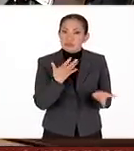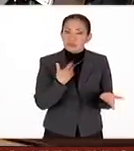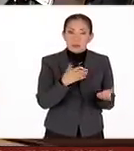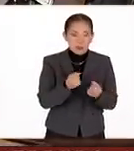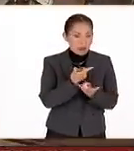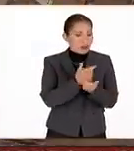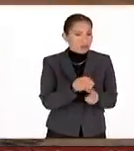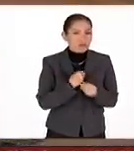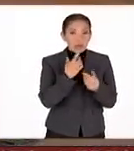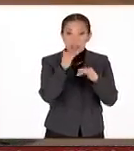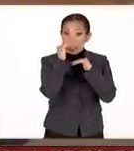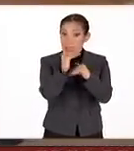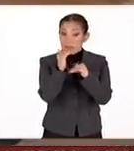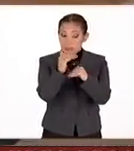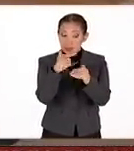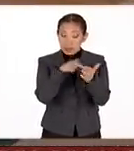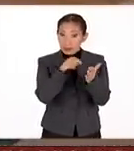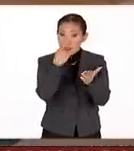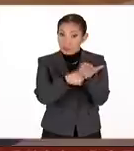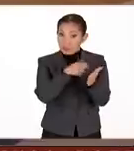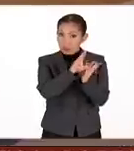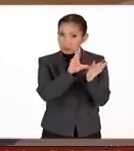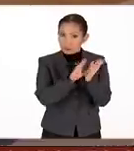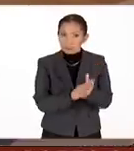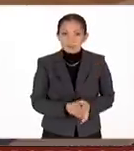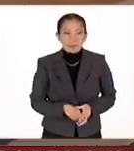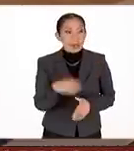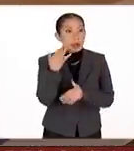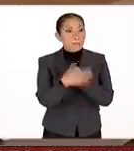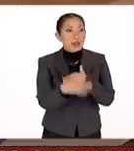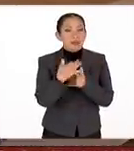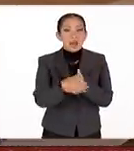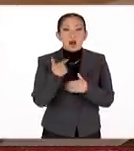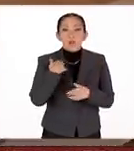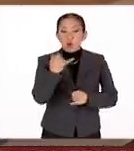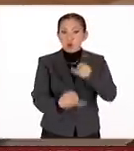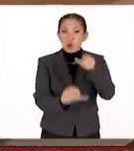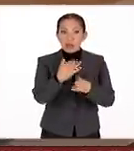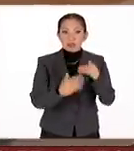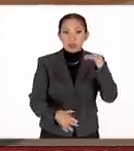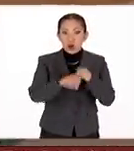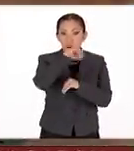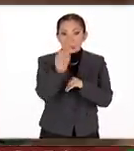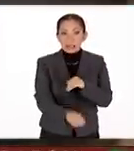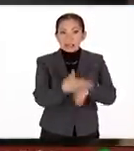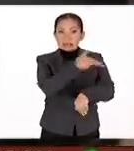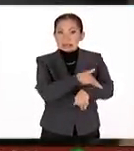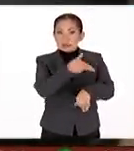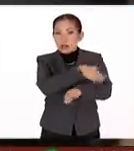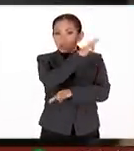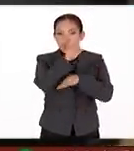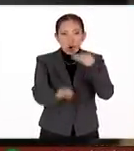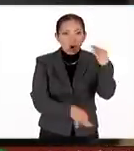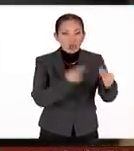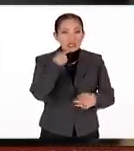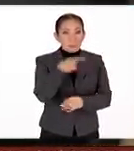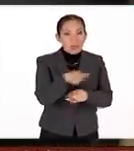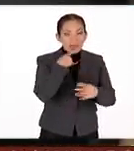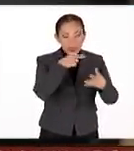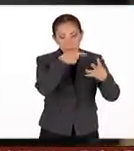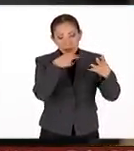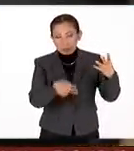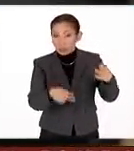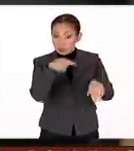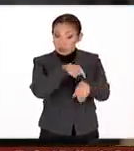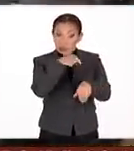de expresión tiene límites previstos en la propia Constitución Mientras tanto ustedes como tribunal tienen la obligación de resolver todas las impugnaciones en tiempo